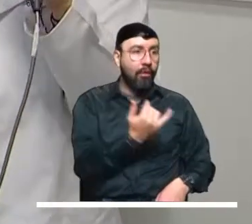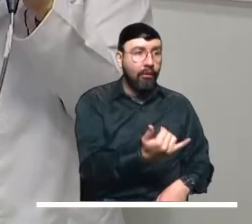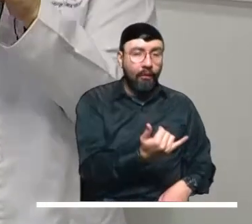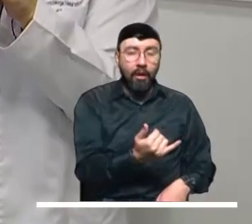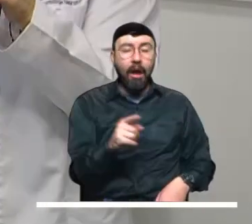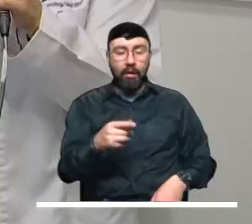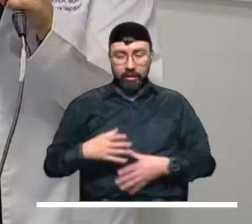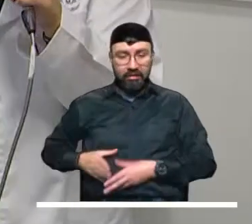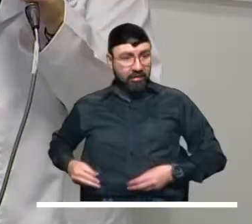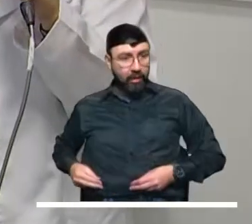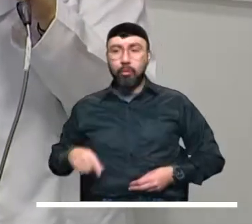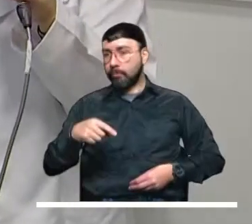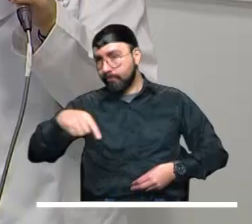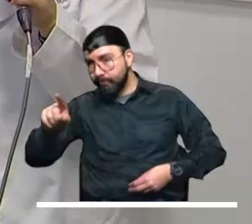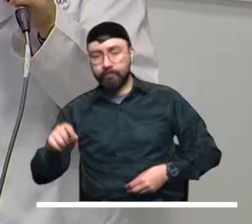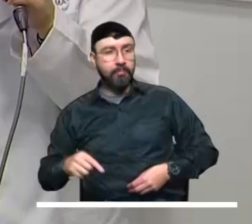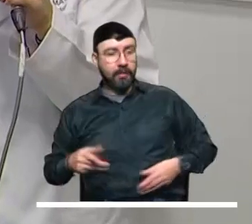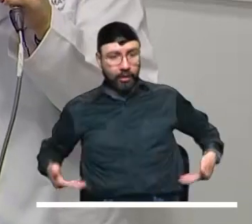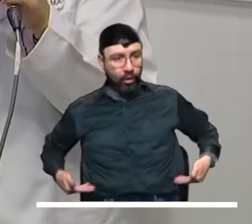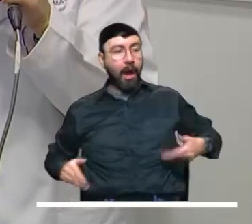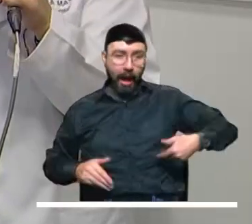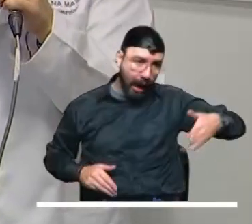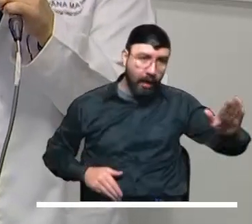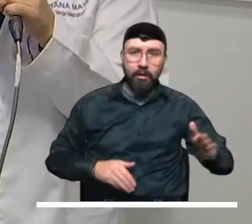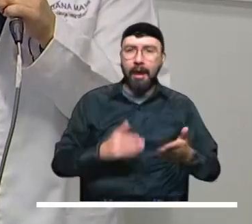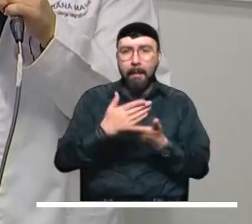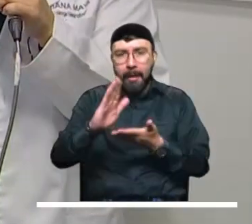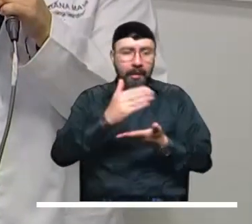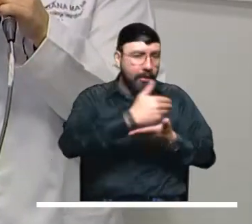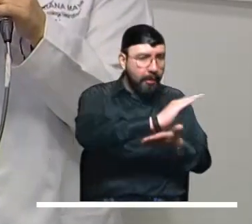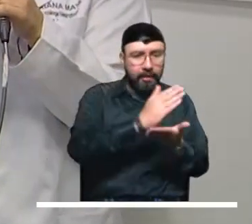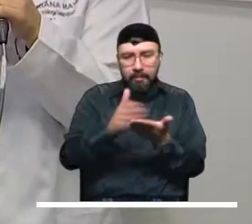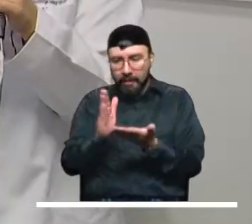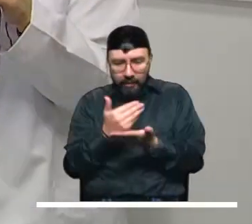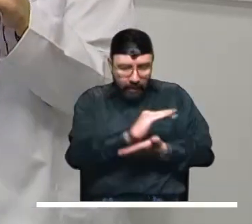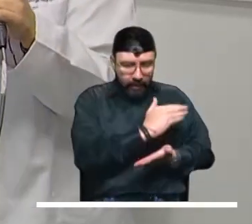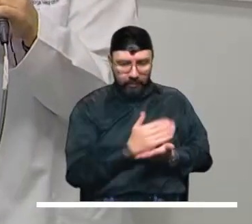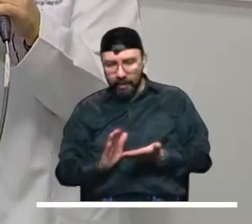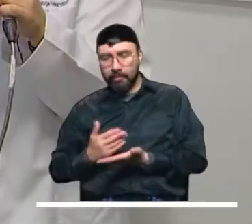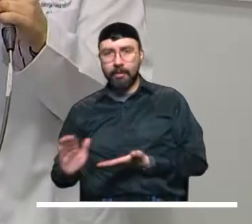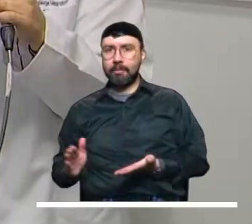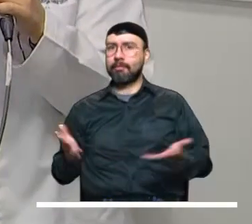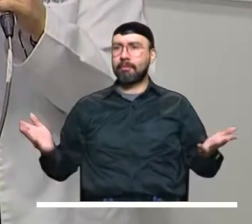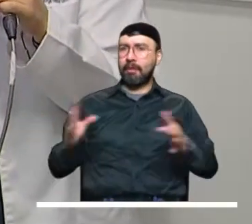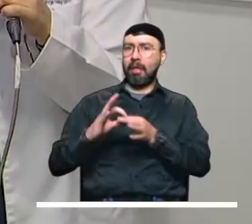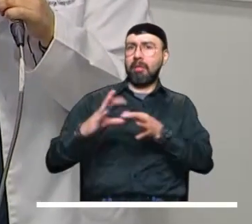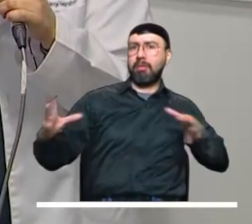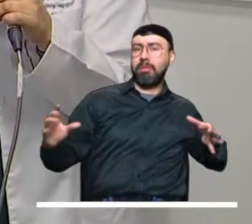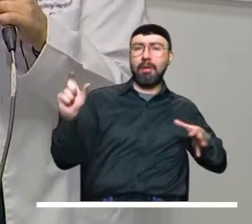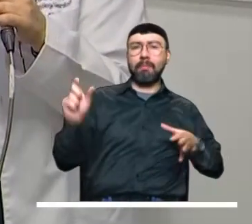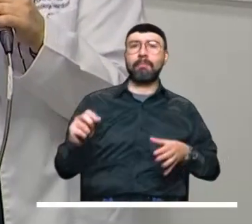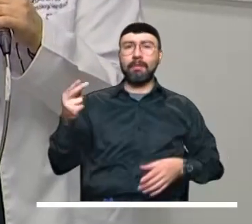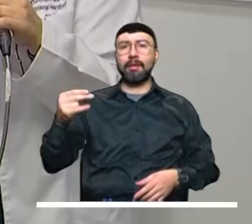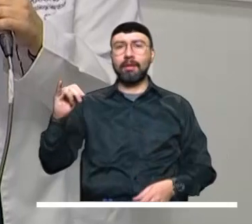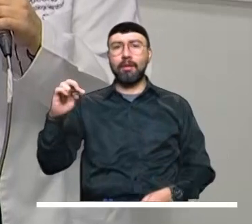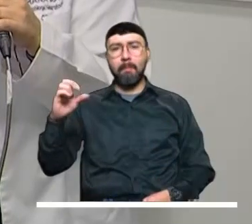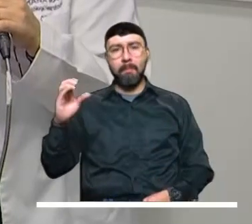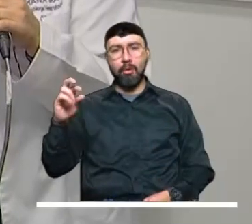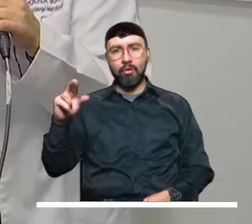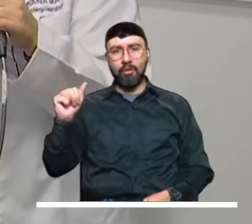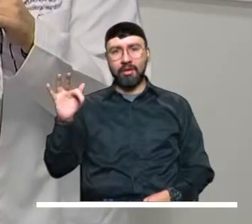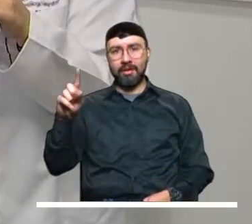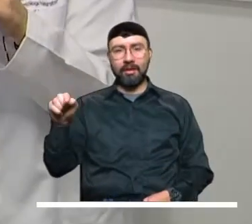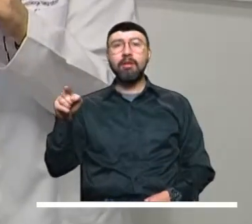hígado, el riñón, todo lo fuimos dividiendo y nos alejamos de Hipócrates, donde lo veía todo como